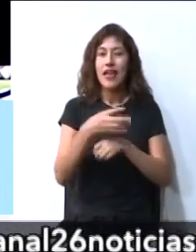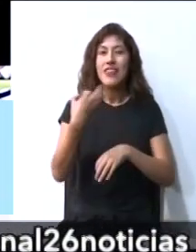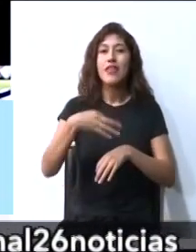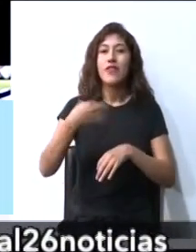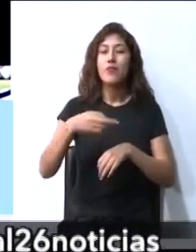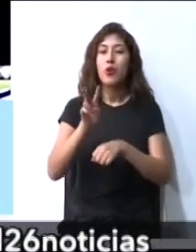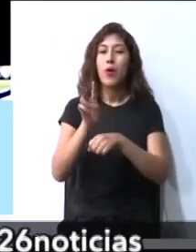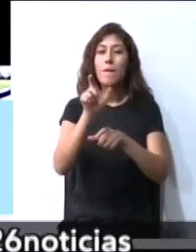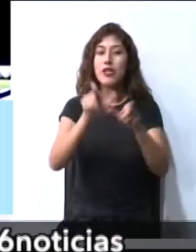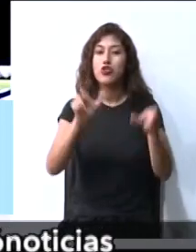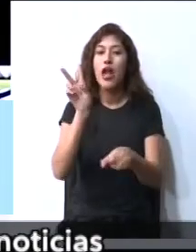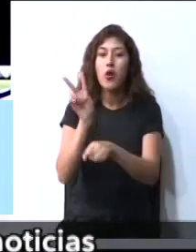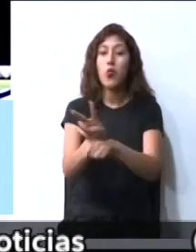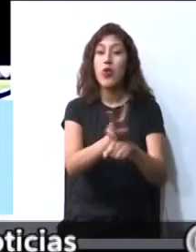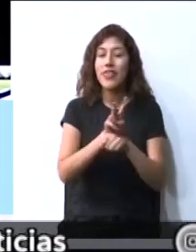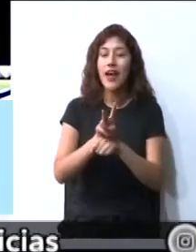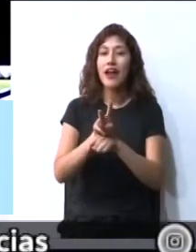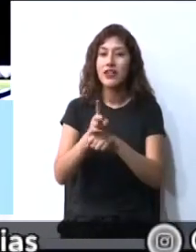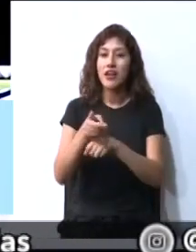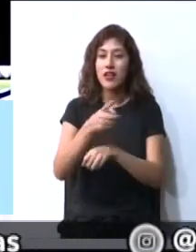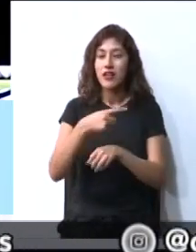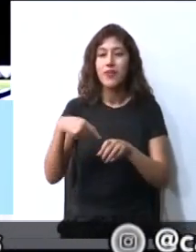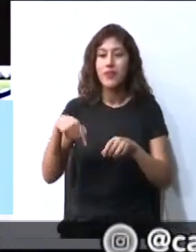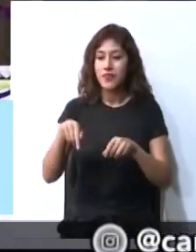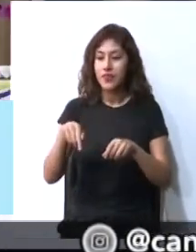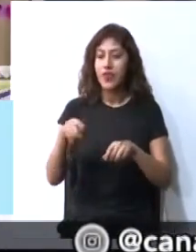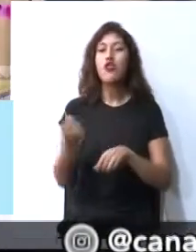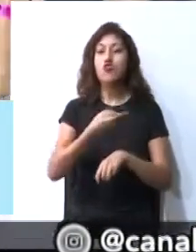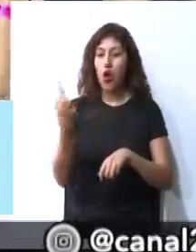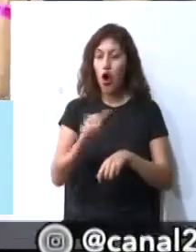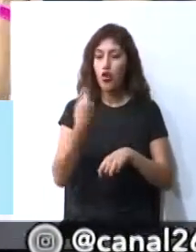cuidan. Y acá en Buenos Aires lo hacemos.